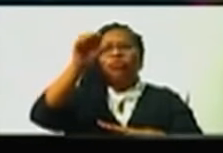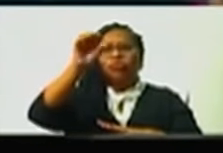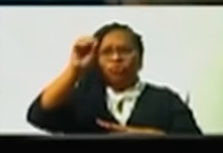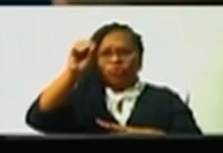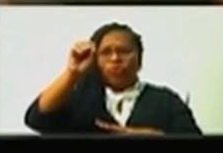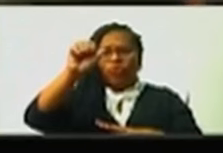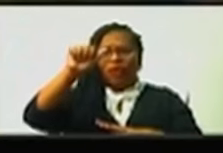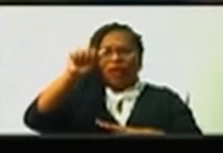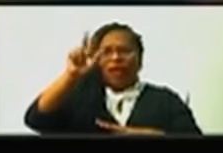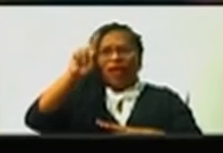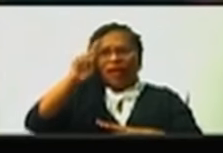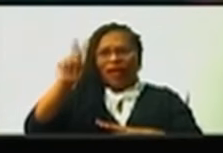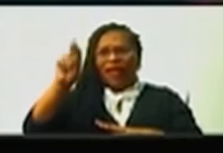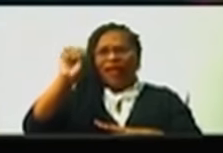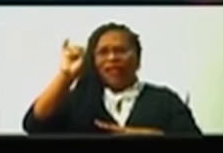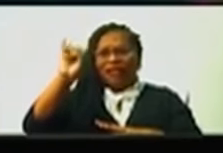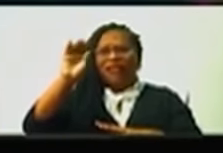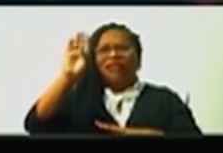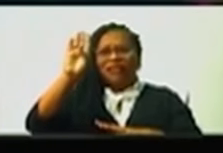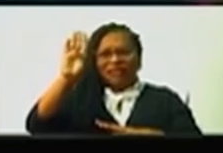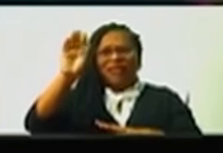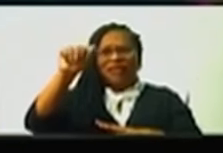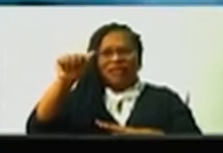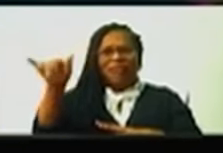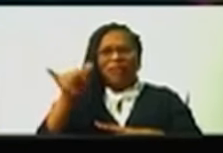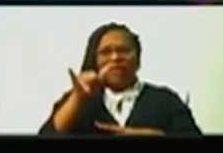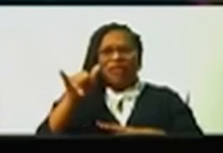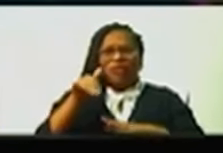Nizao, la carretera que nos une